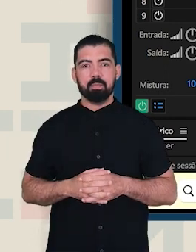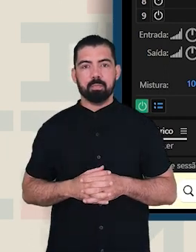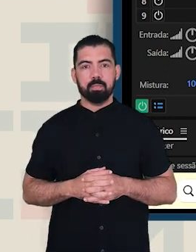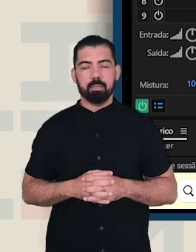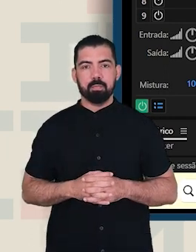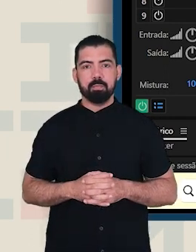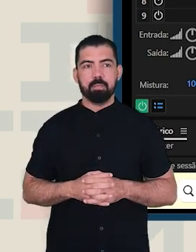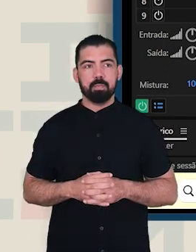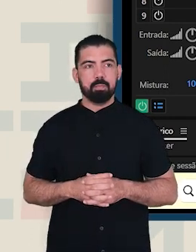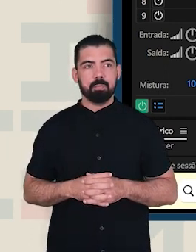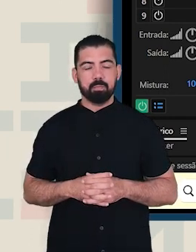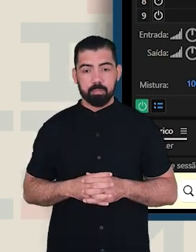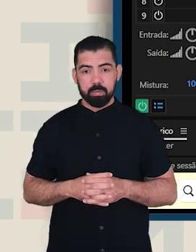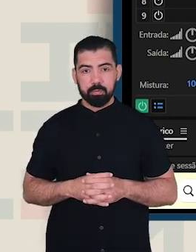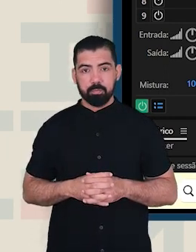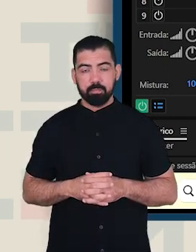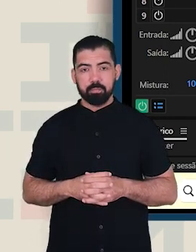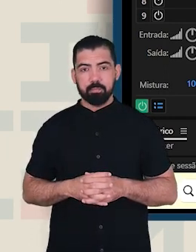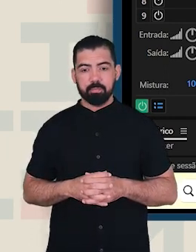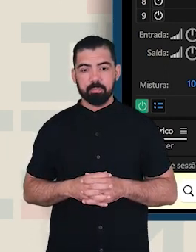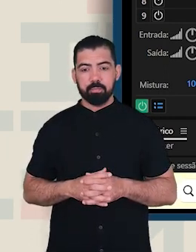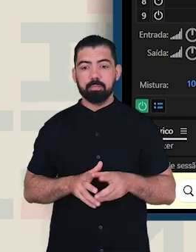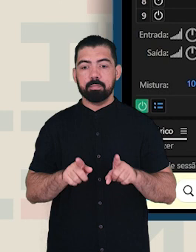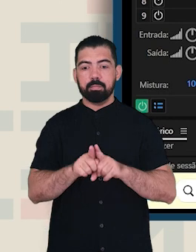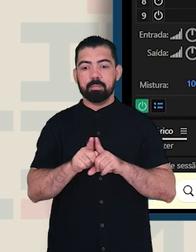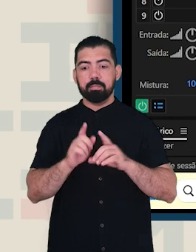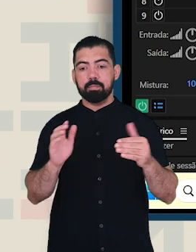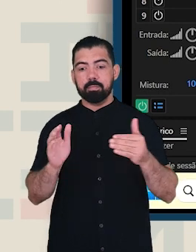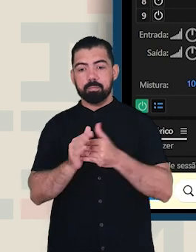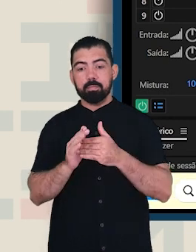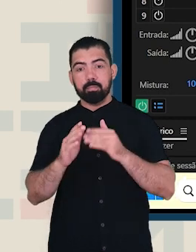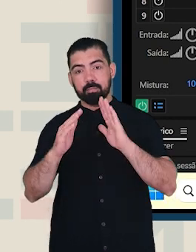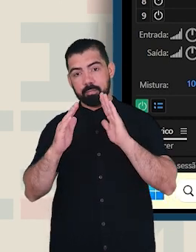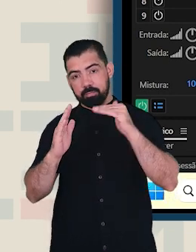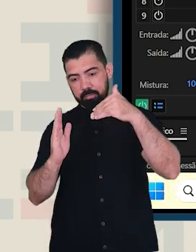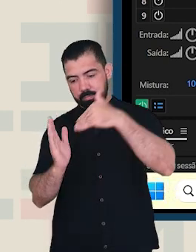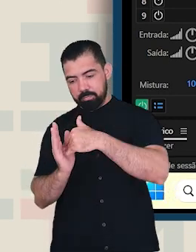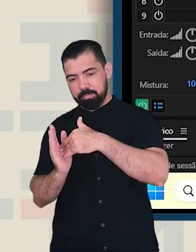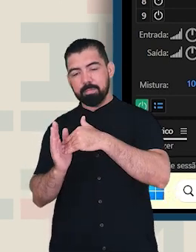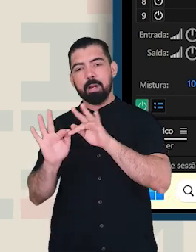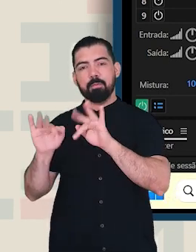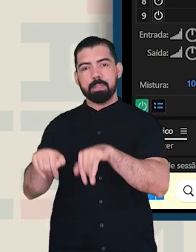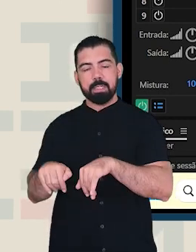continuación o sustentación y al final,